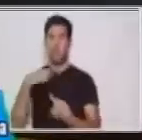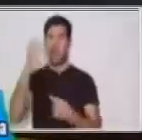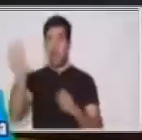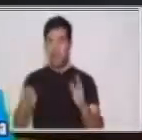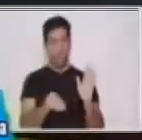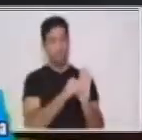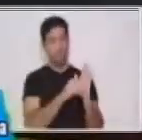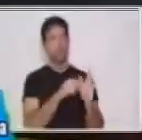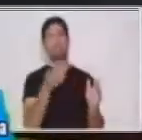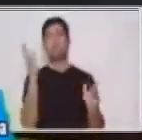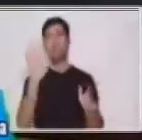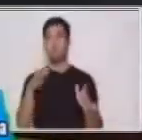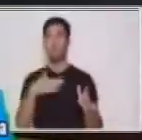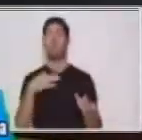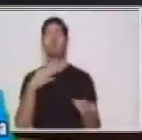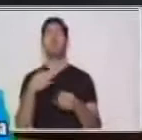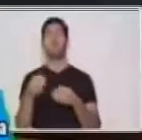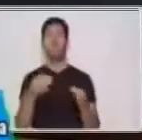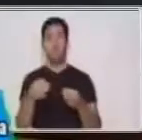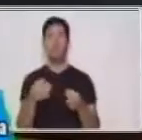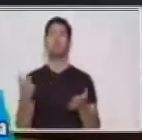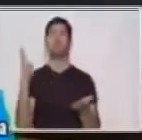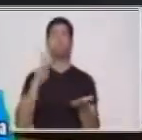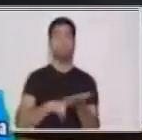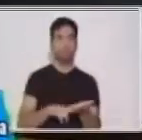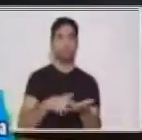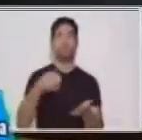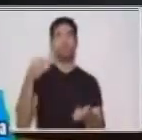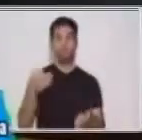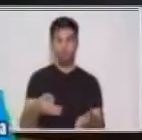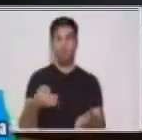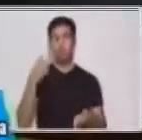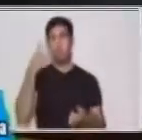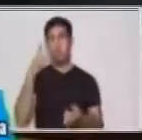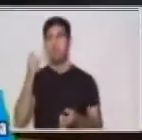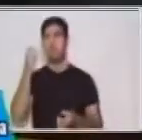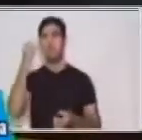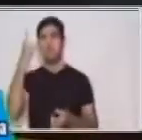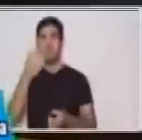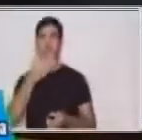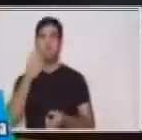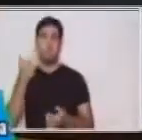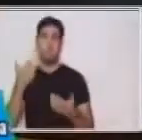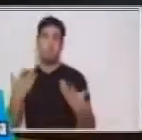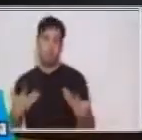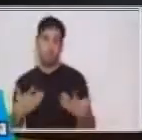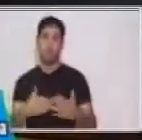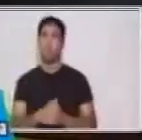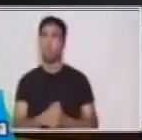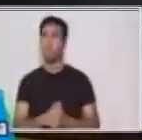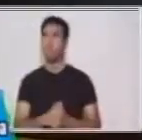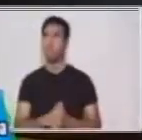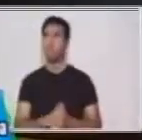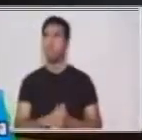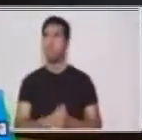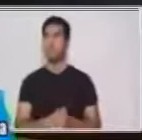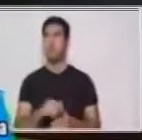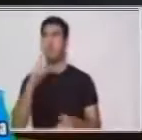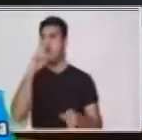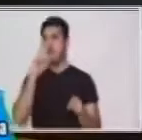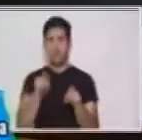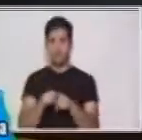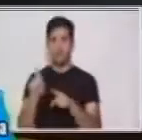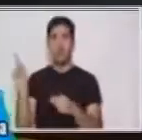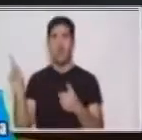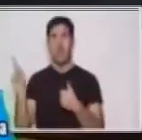nuevamente argumentos válidos para que esto se entienda. Tenemos conectores para